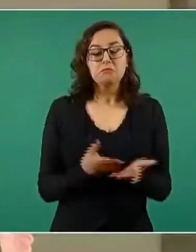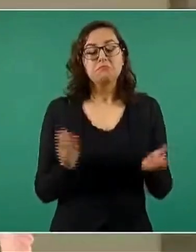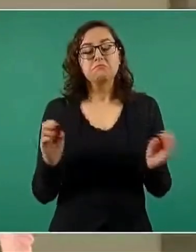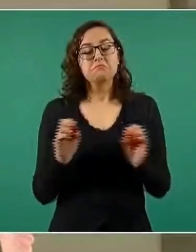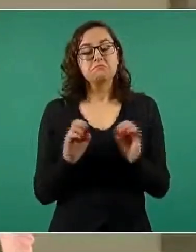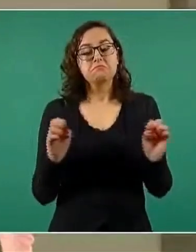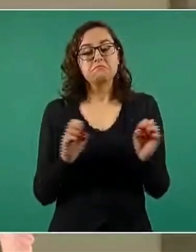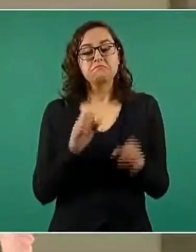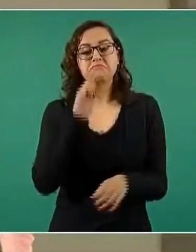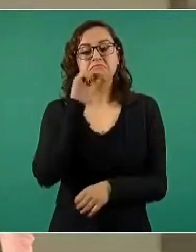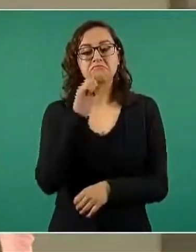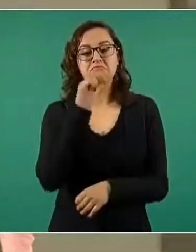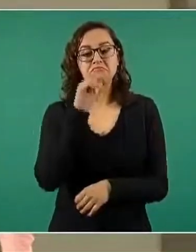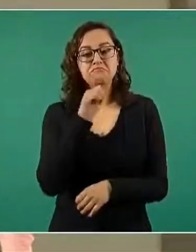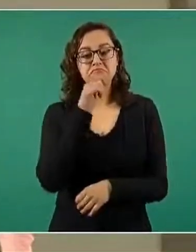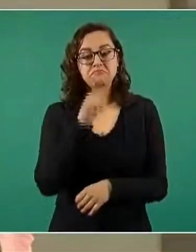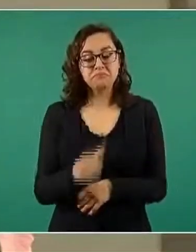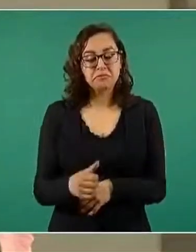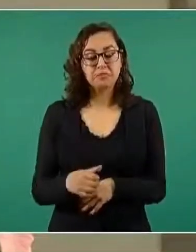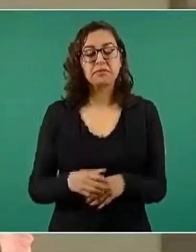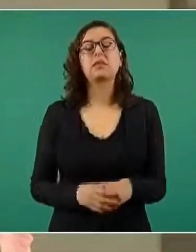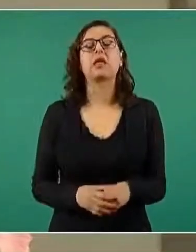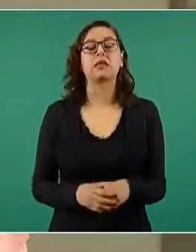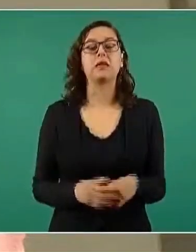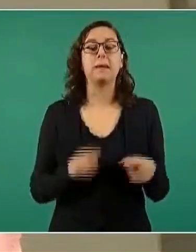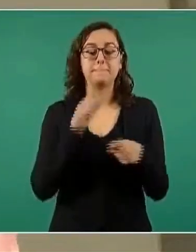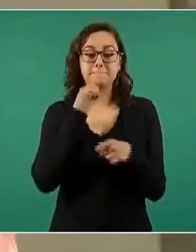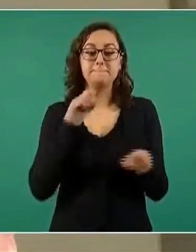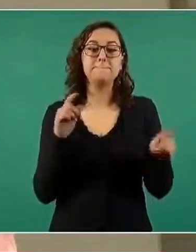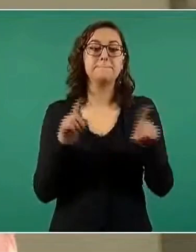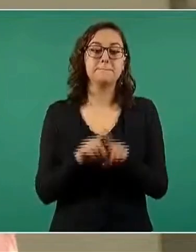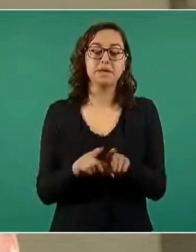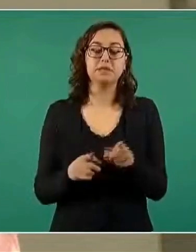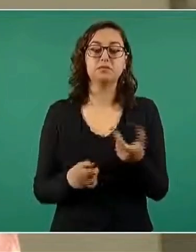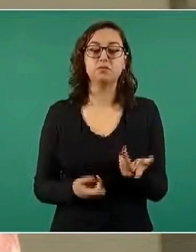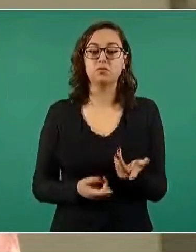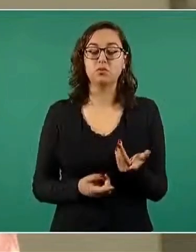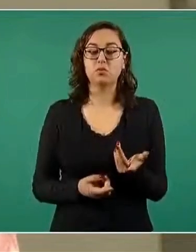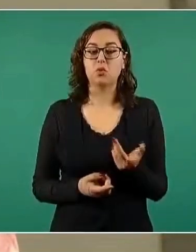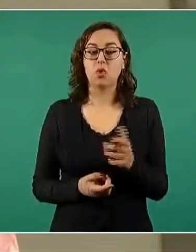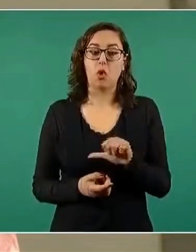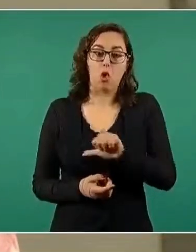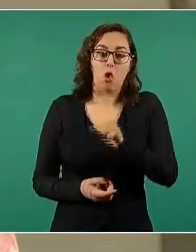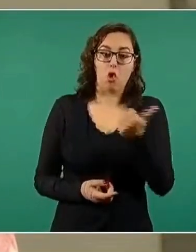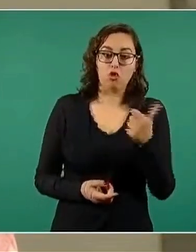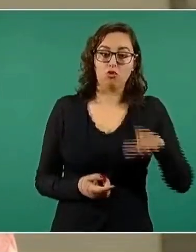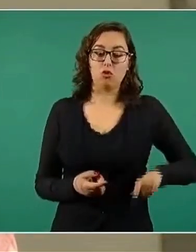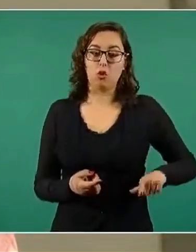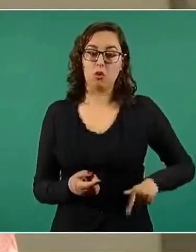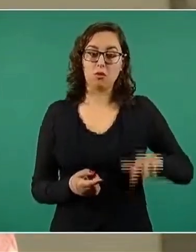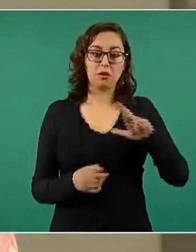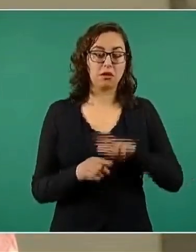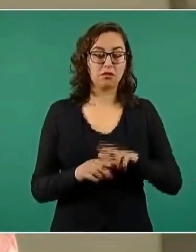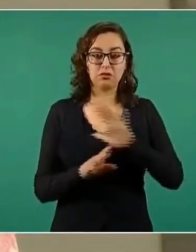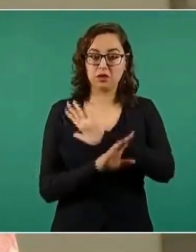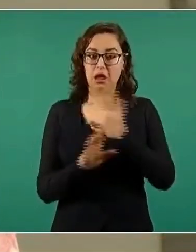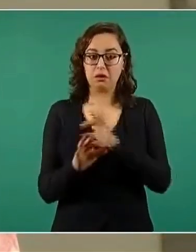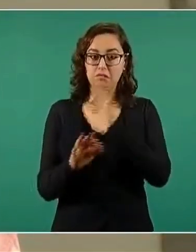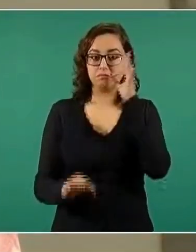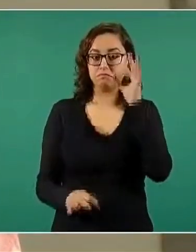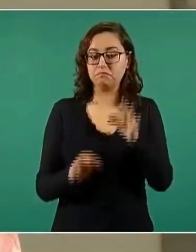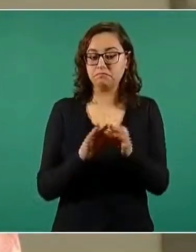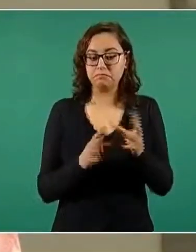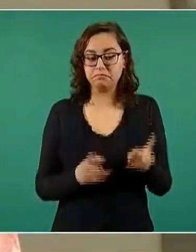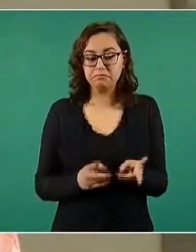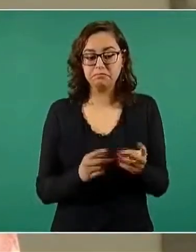que dejó el exgobernador saliente Carlos Mendoza Davis a la federación sin justificar el gasto por un aproximado